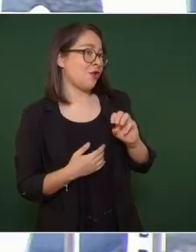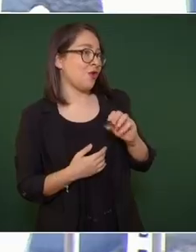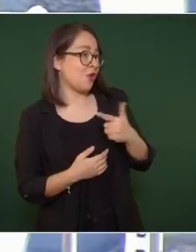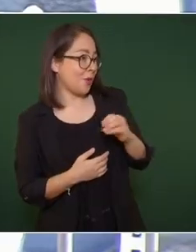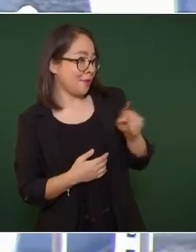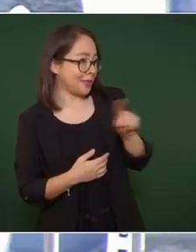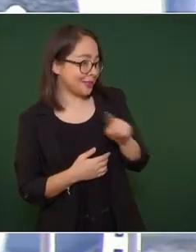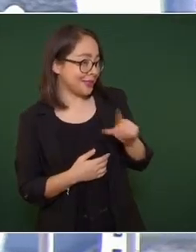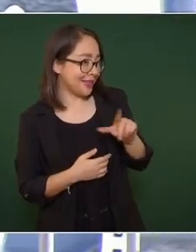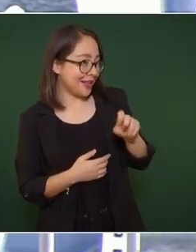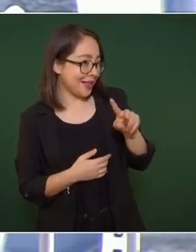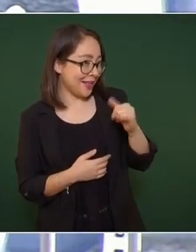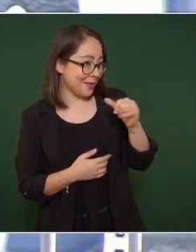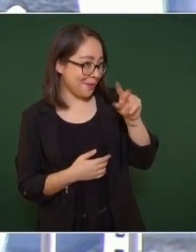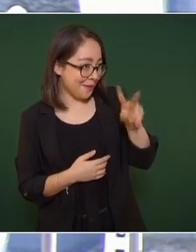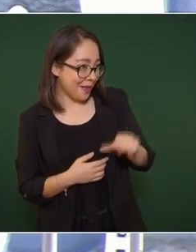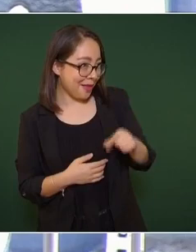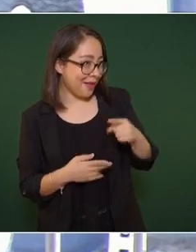Párale.